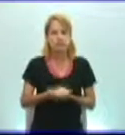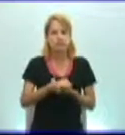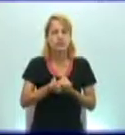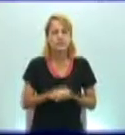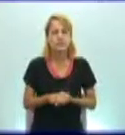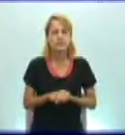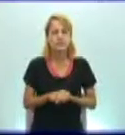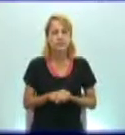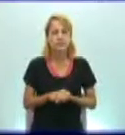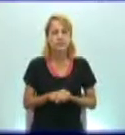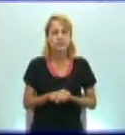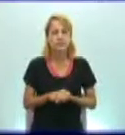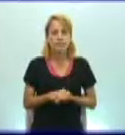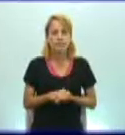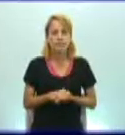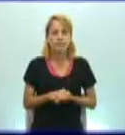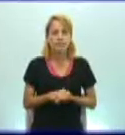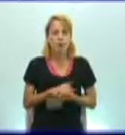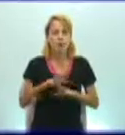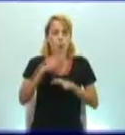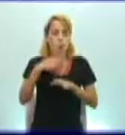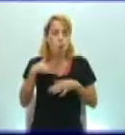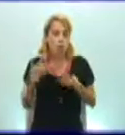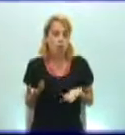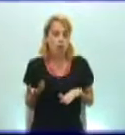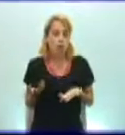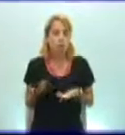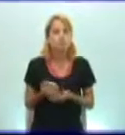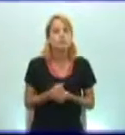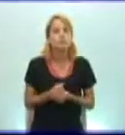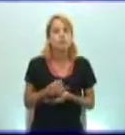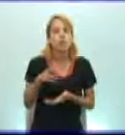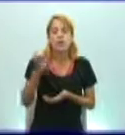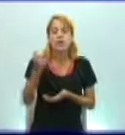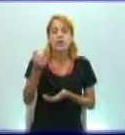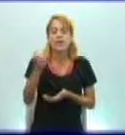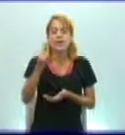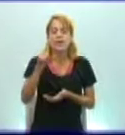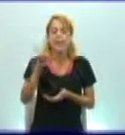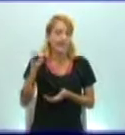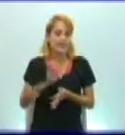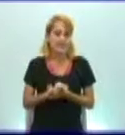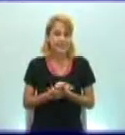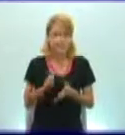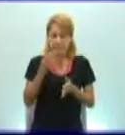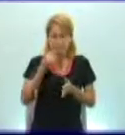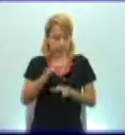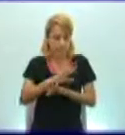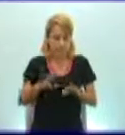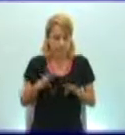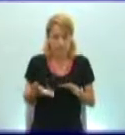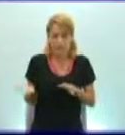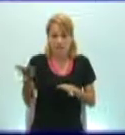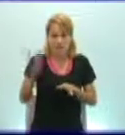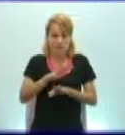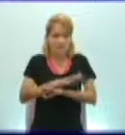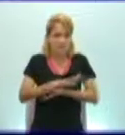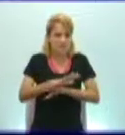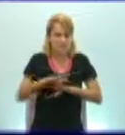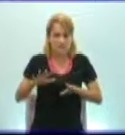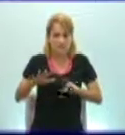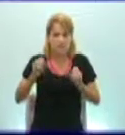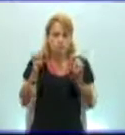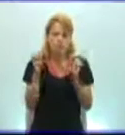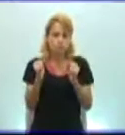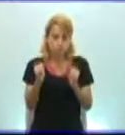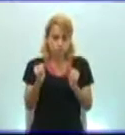creciendo. Y cuando la raíz termina de crecer, se tiende a subverificar, es decir, a hacerse